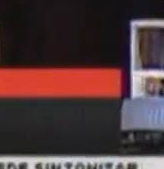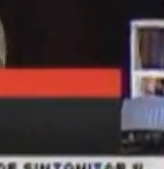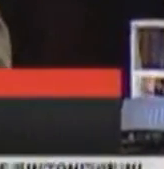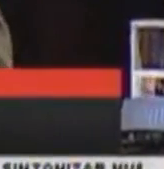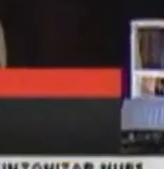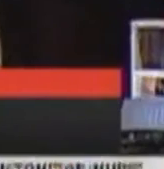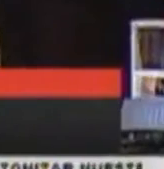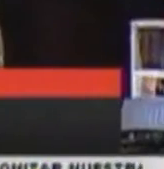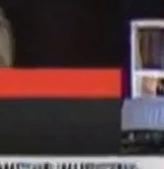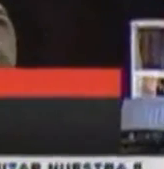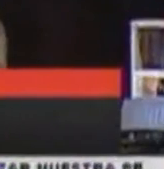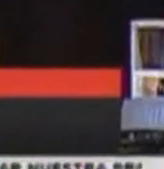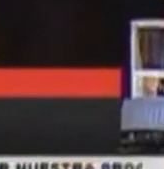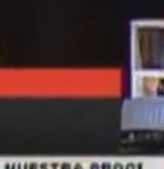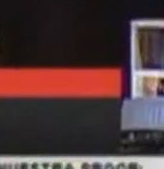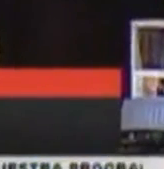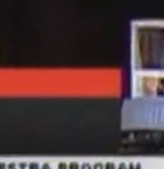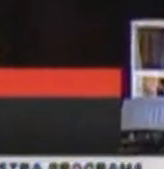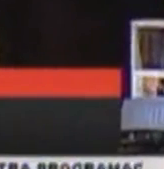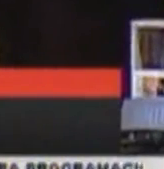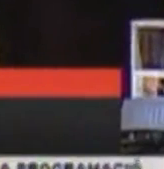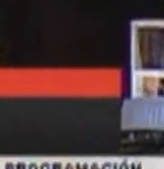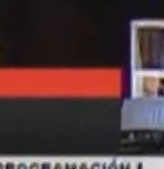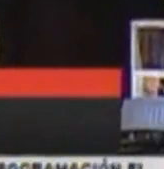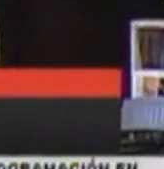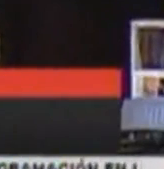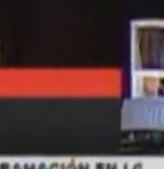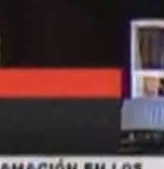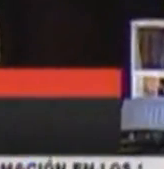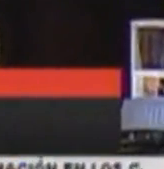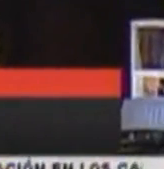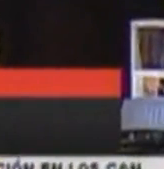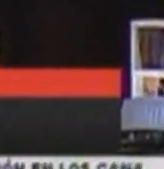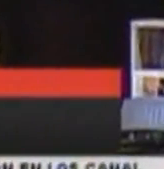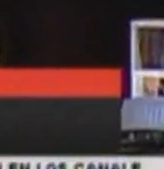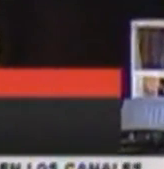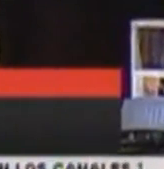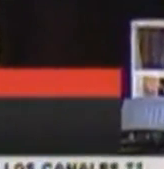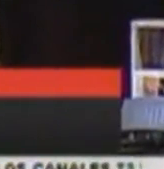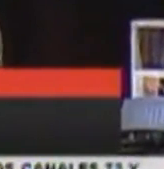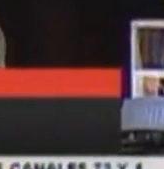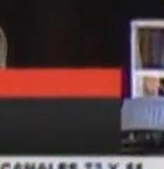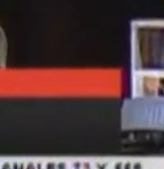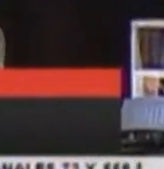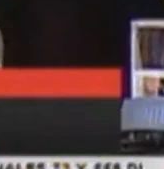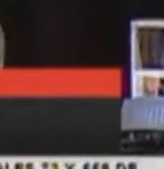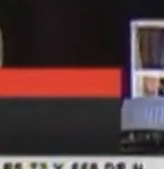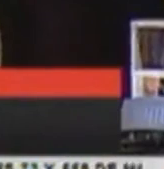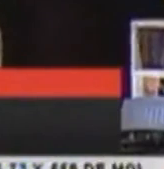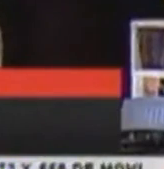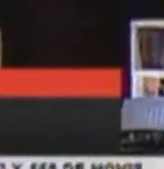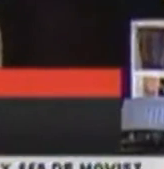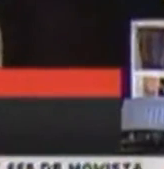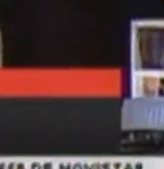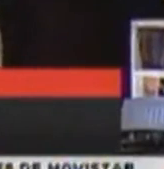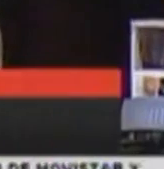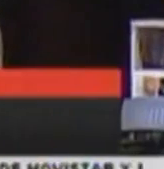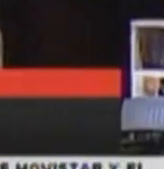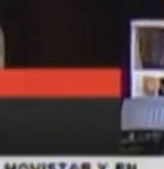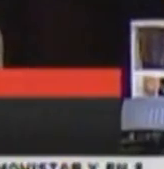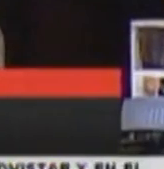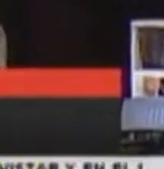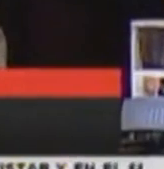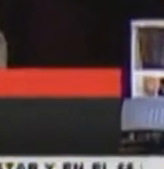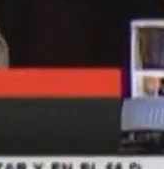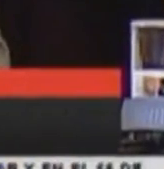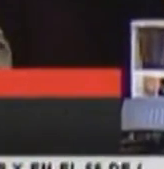gobiernos regionales. En el otro extremo hay 1,000 municipalidades menores de 1,000 habitantes que no tienen ni siquiera un funcionario, en muchos de ellos,